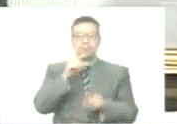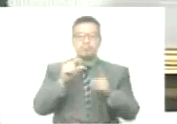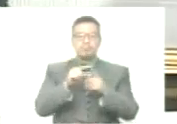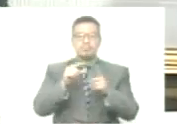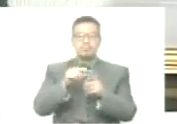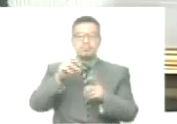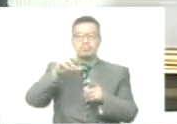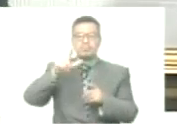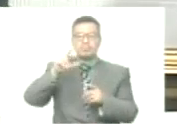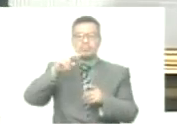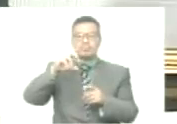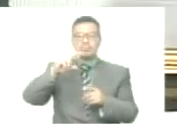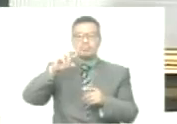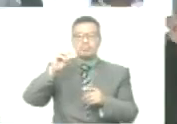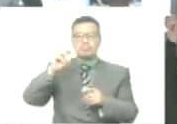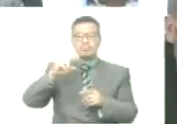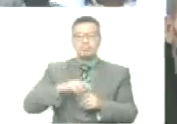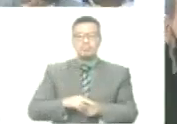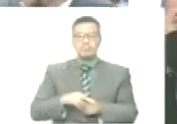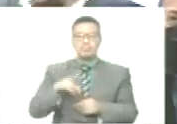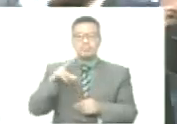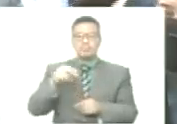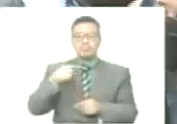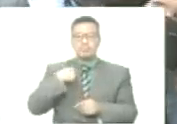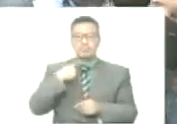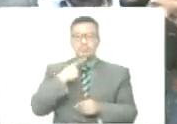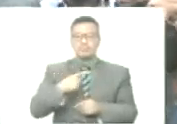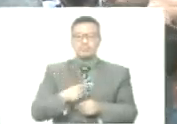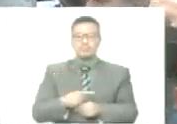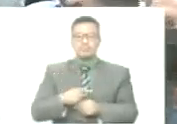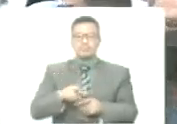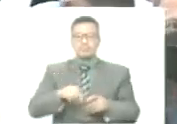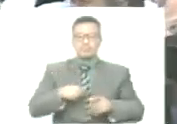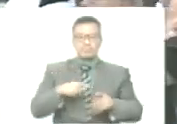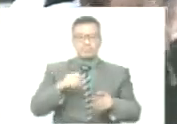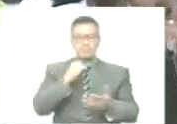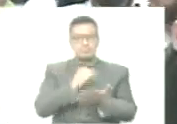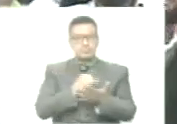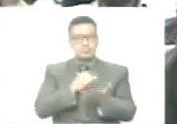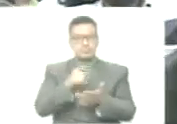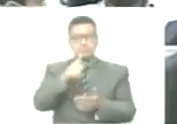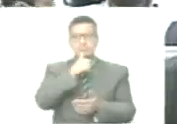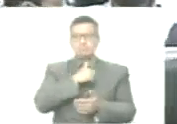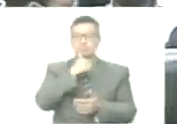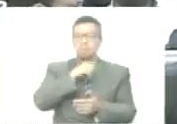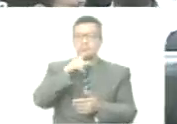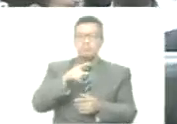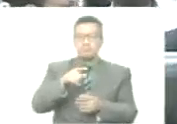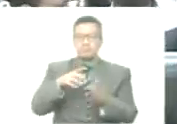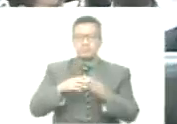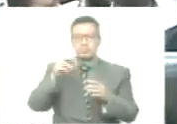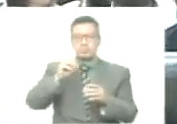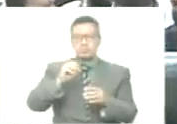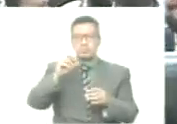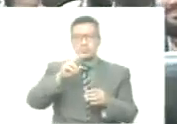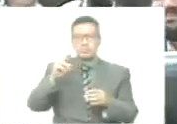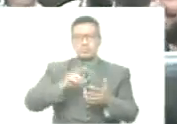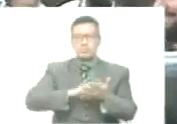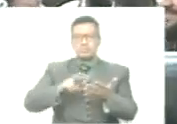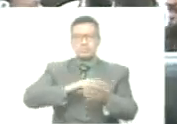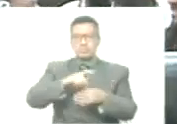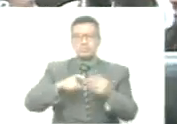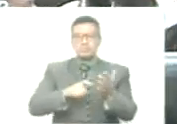Rondero. No intentamos poner a prueba su paciencia, presidente, solamente que consideramos que el diputado Carreño leyó incompleto y